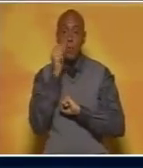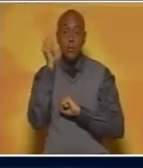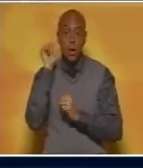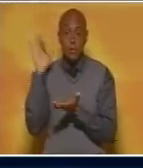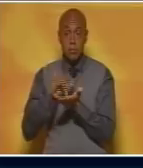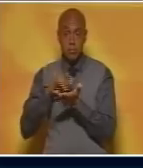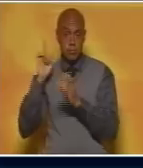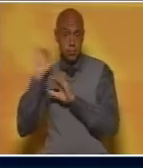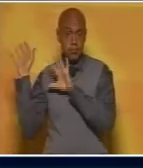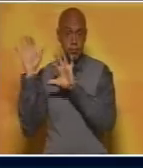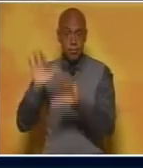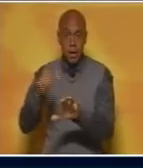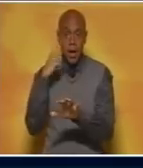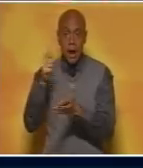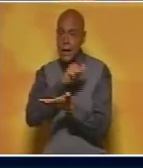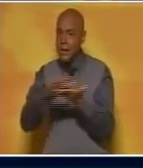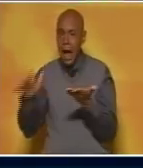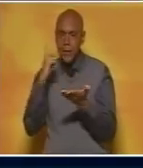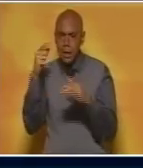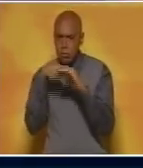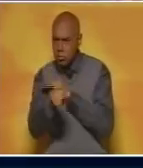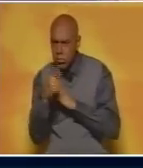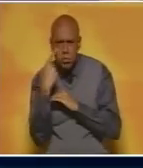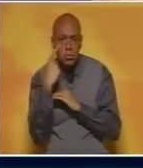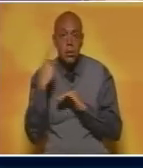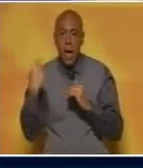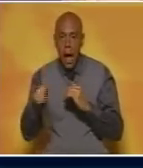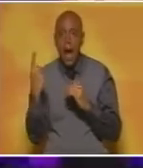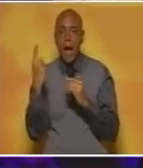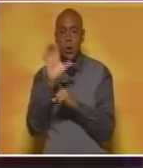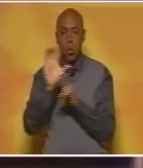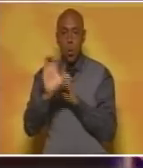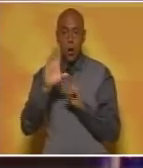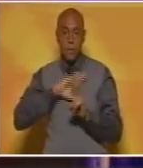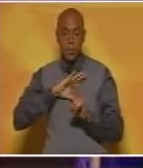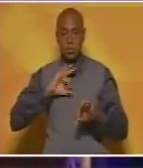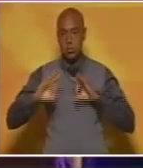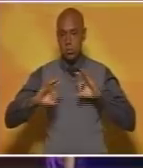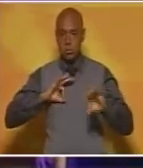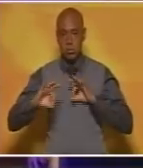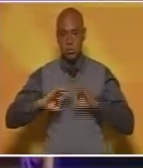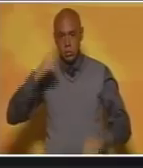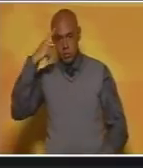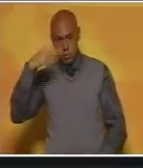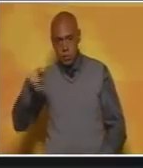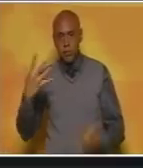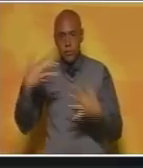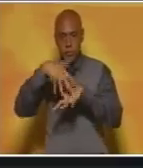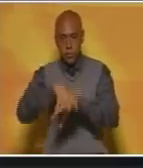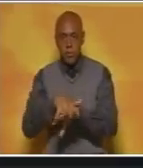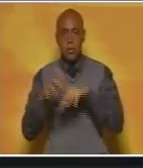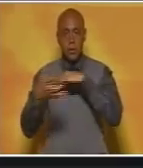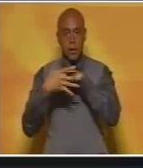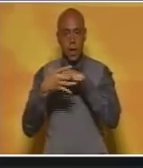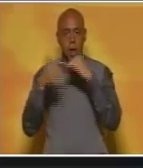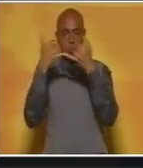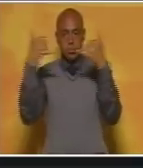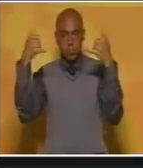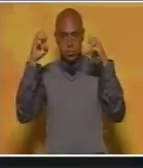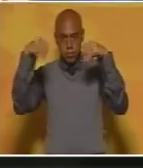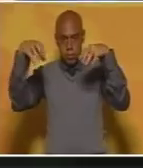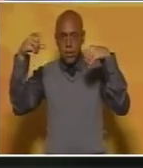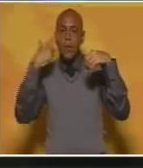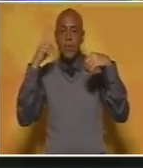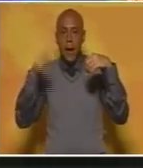apreciarán de forma gratuita 11 instalaciones que mezclan tradiciones mexicanas con la innovación tecnológica. Los visitantes también podrán